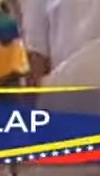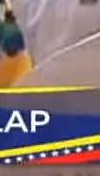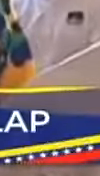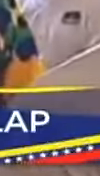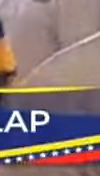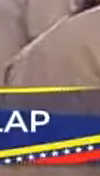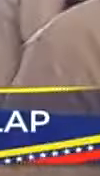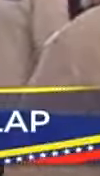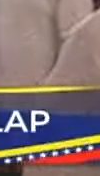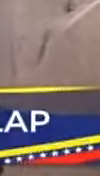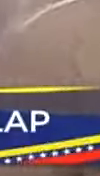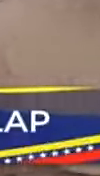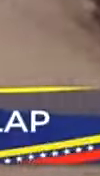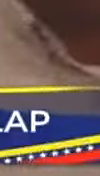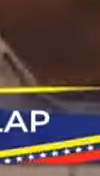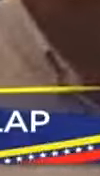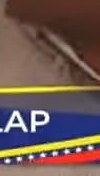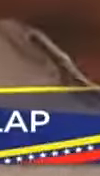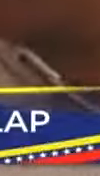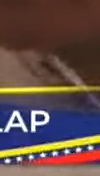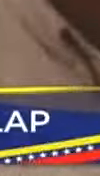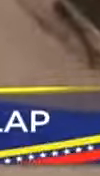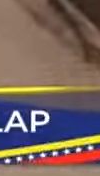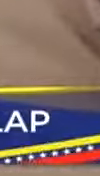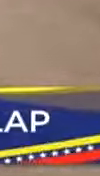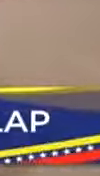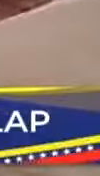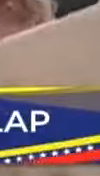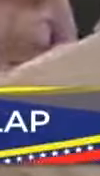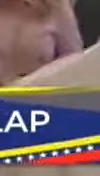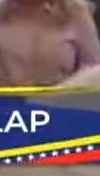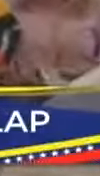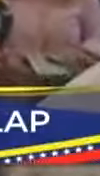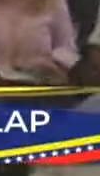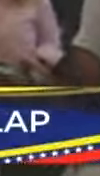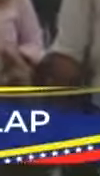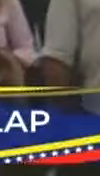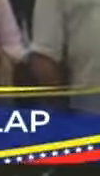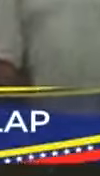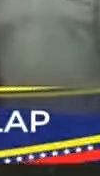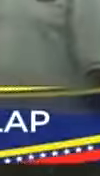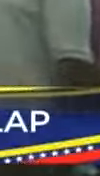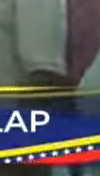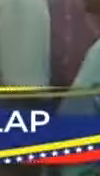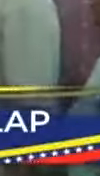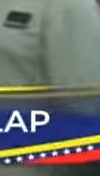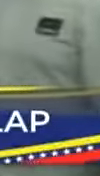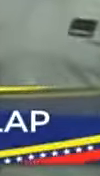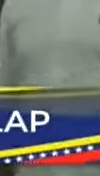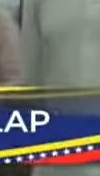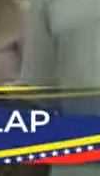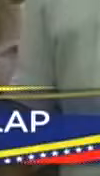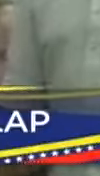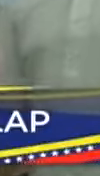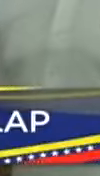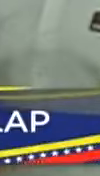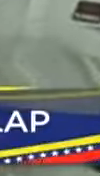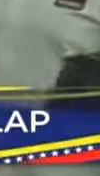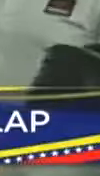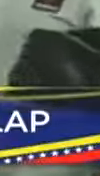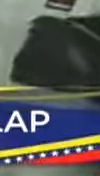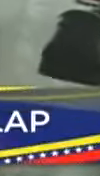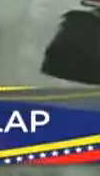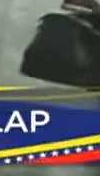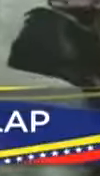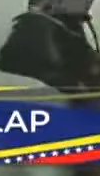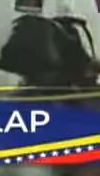José Manuel Vázquez. A esta hora inicia el recorrido el jefe de Estado para celebrar el octavo aniversario de